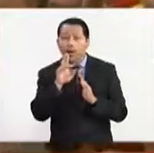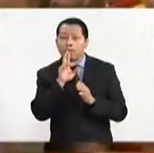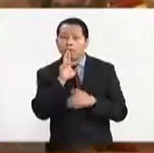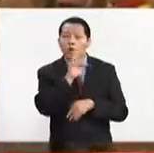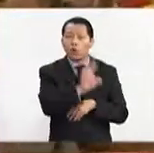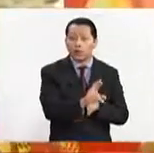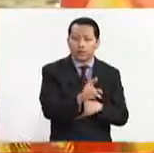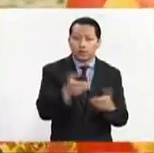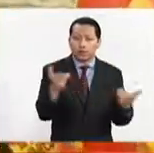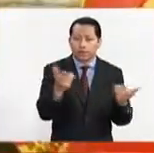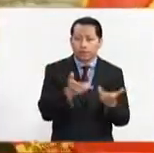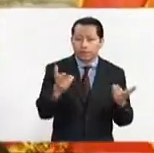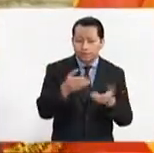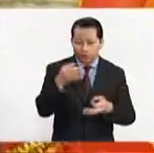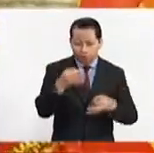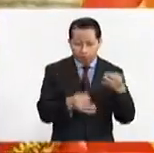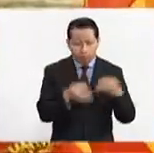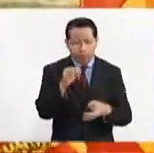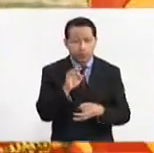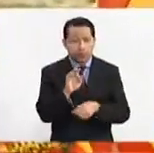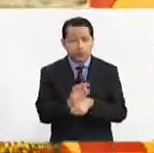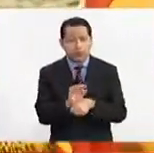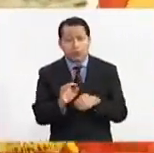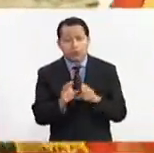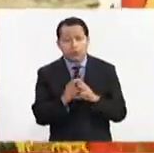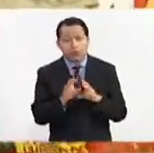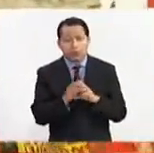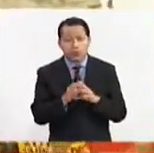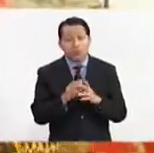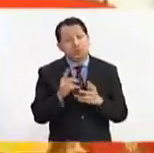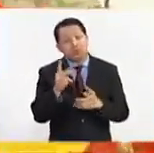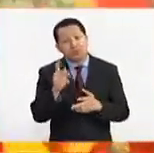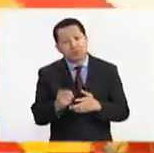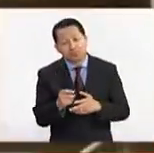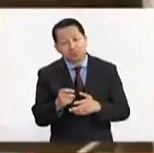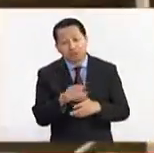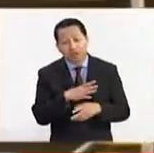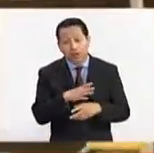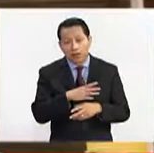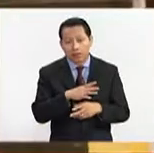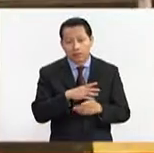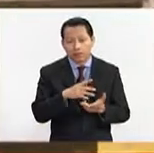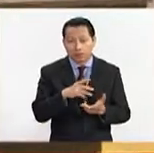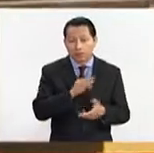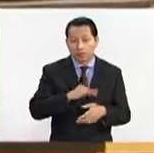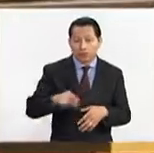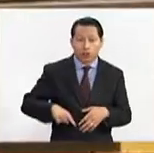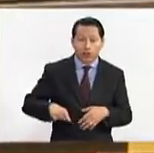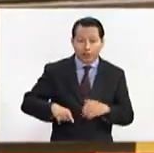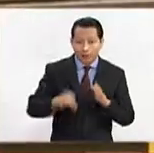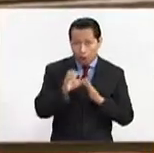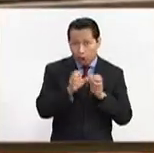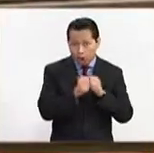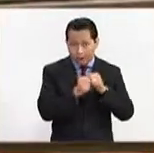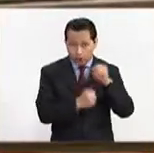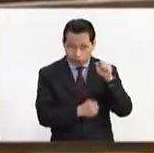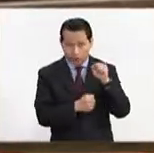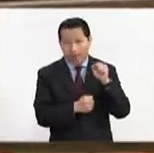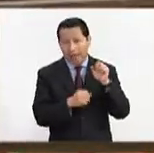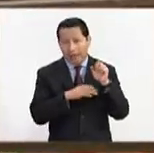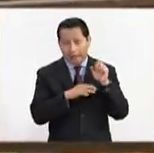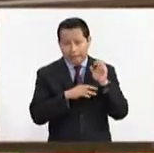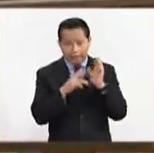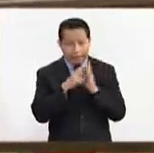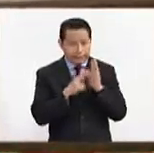unilateral, que al final jurídicamente solo puede ser simbólica, en la medida que nos gobernamos por una Constitución que tiene normas que